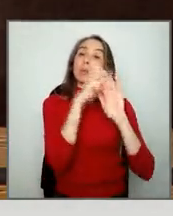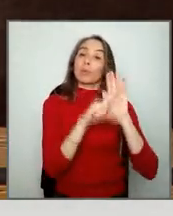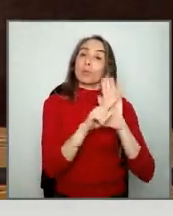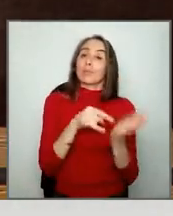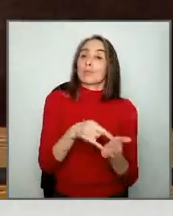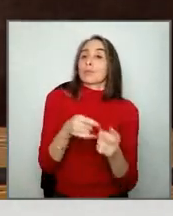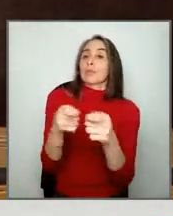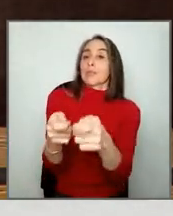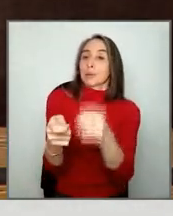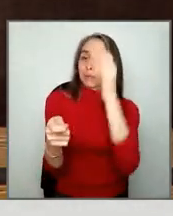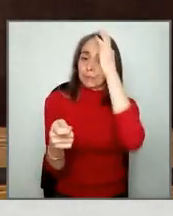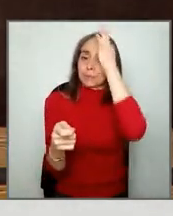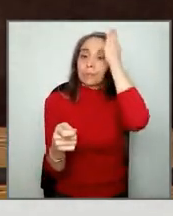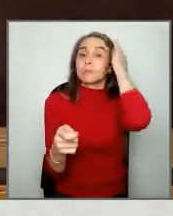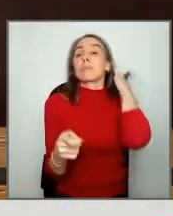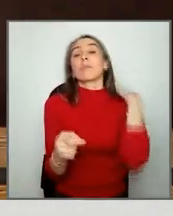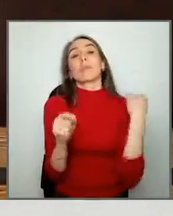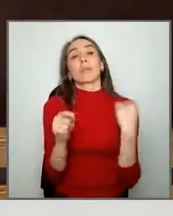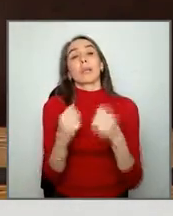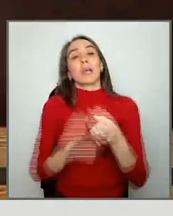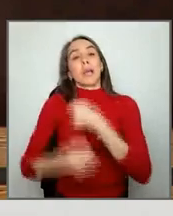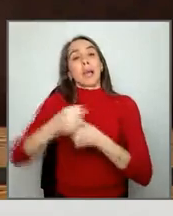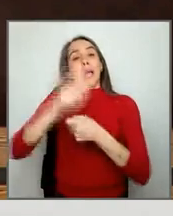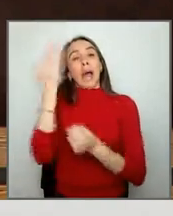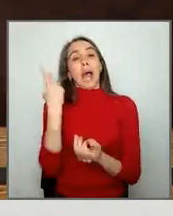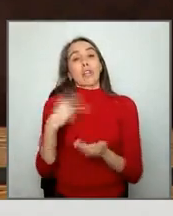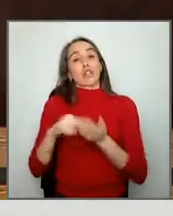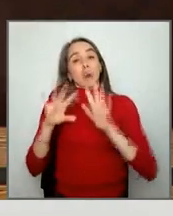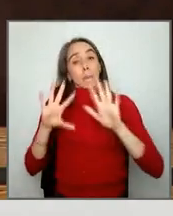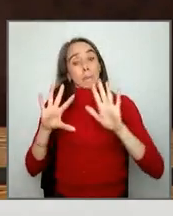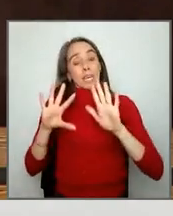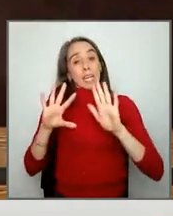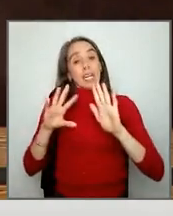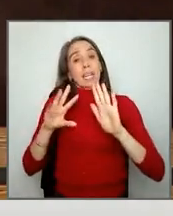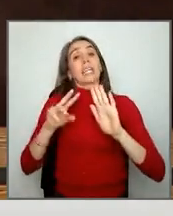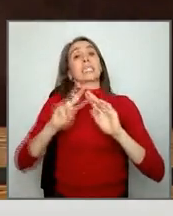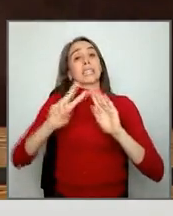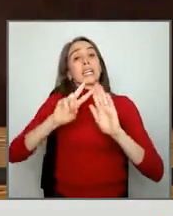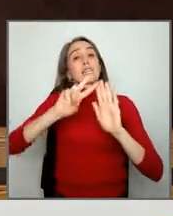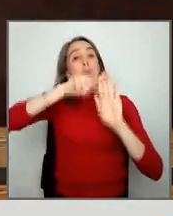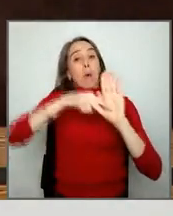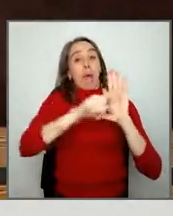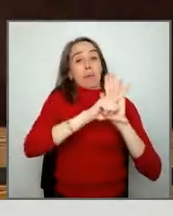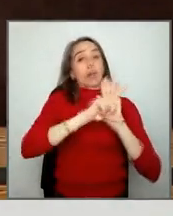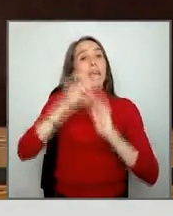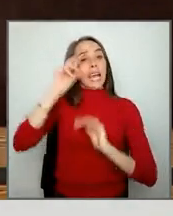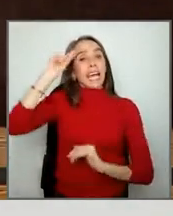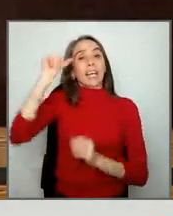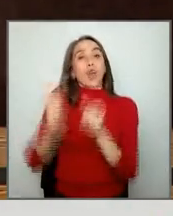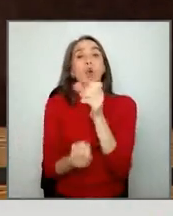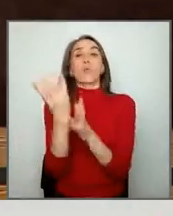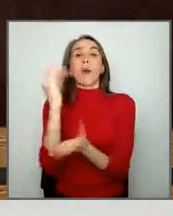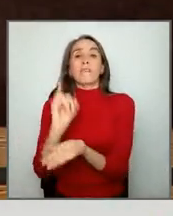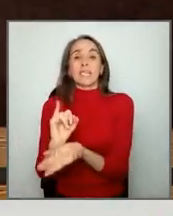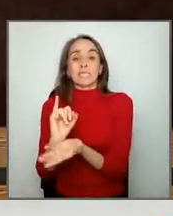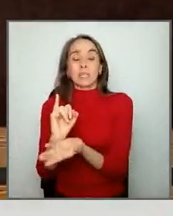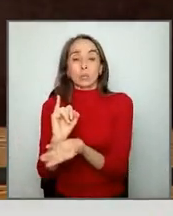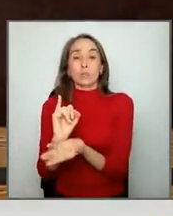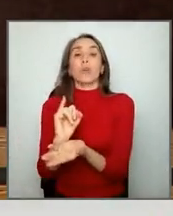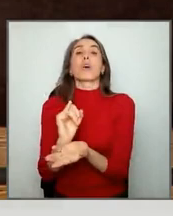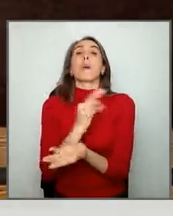la reforma del año 2010 que creó el Ministerio del medio ambiente el servicio de evaluación ambiental